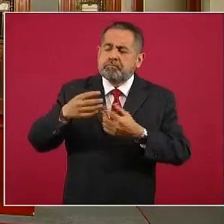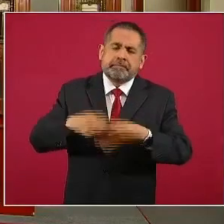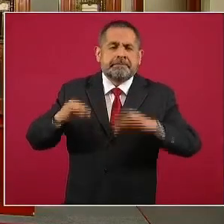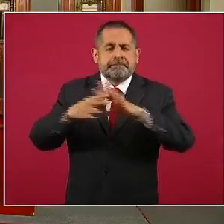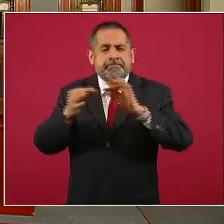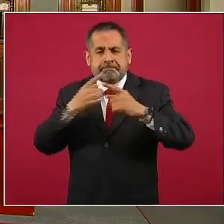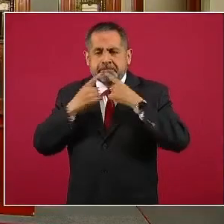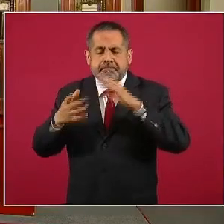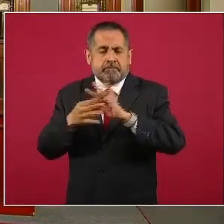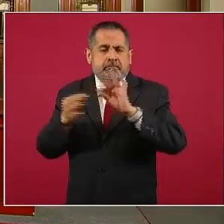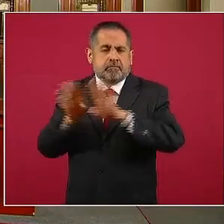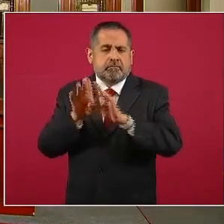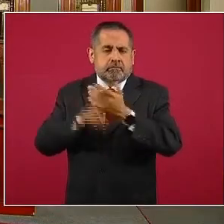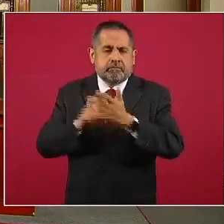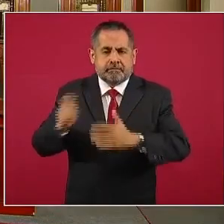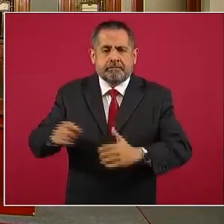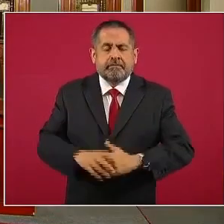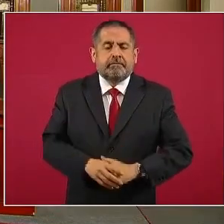significativos.